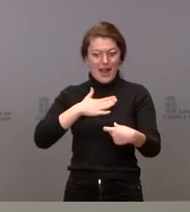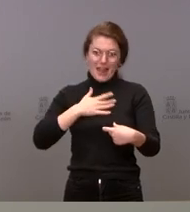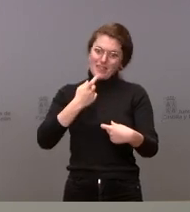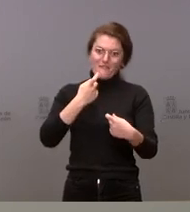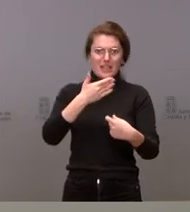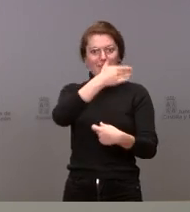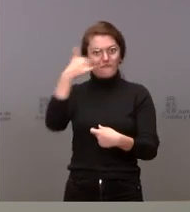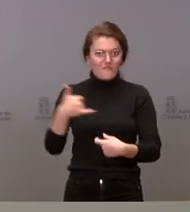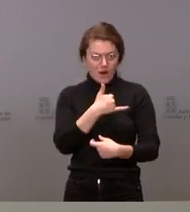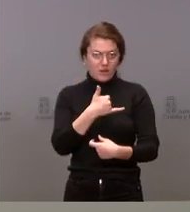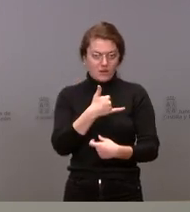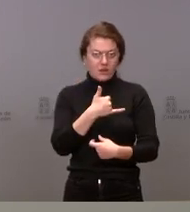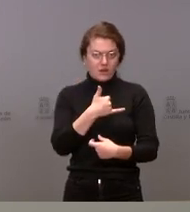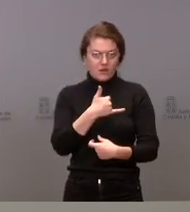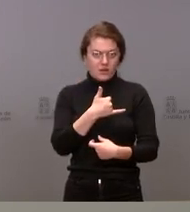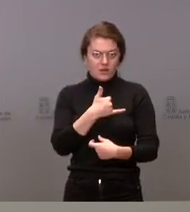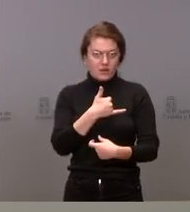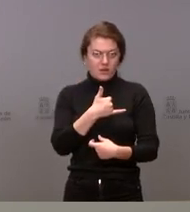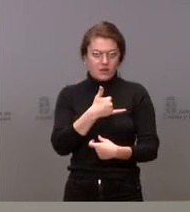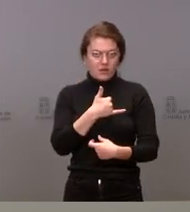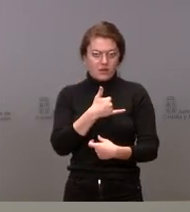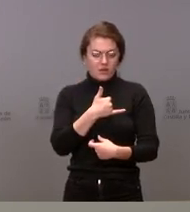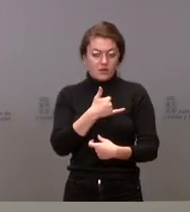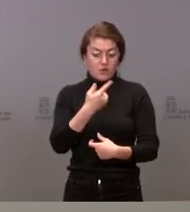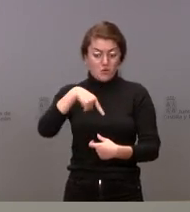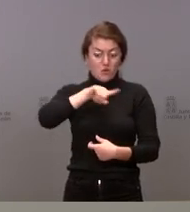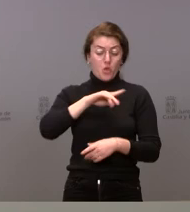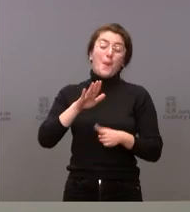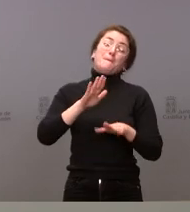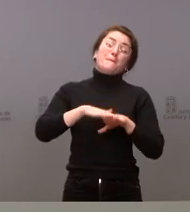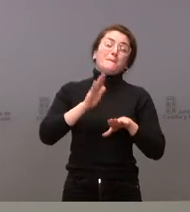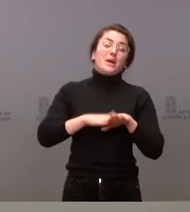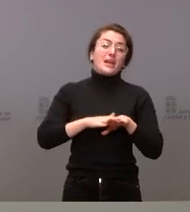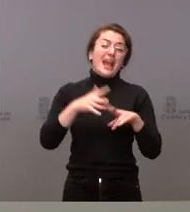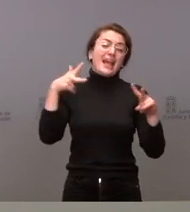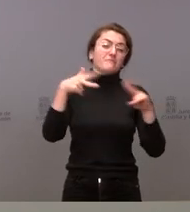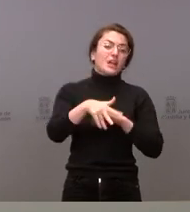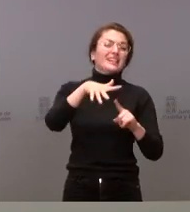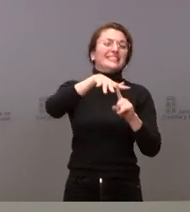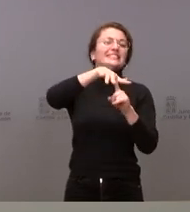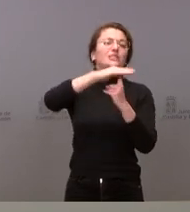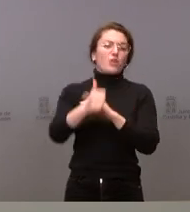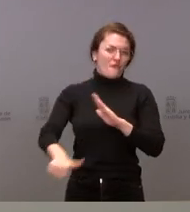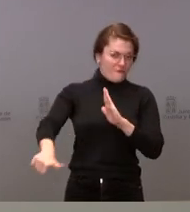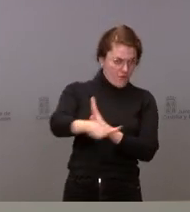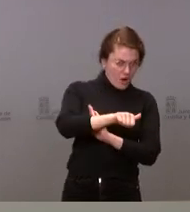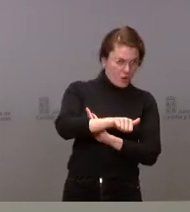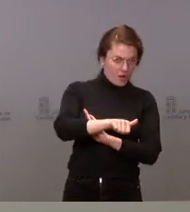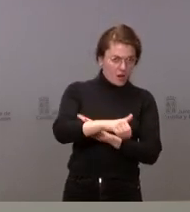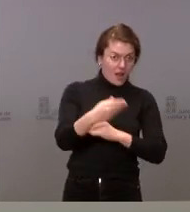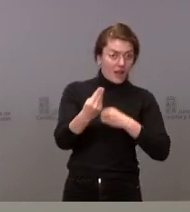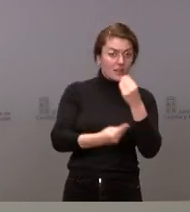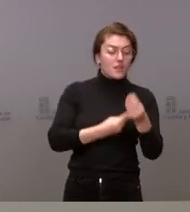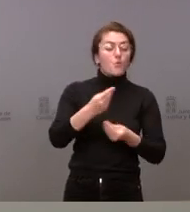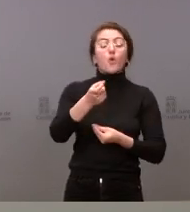laboral nosotros para evitar situaciones de fraude hemos puesto hemos interpuesto